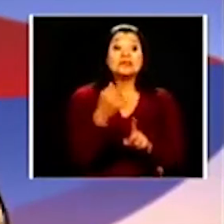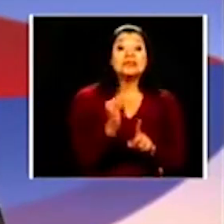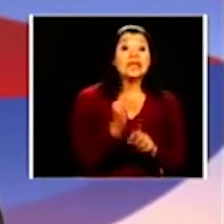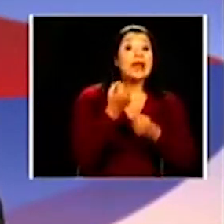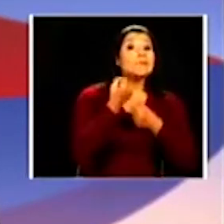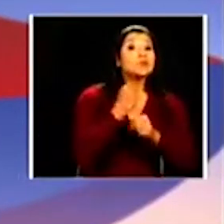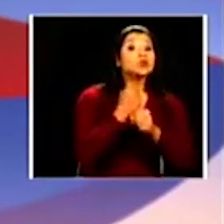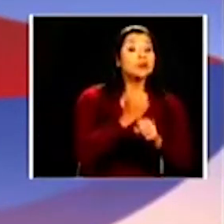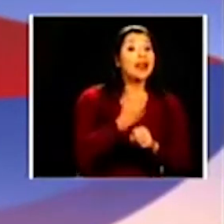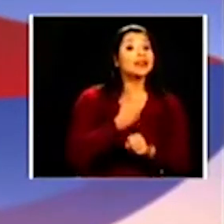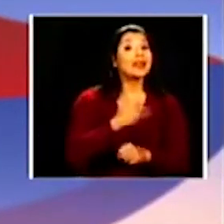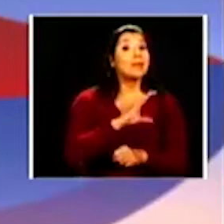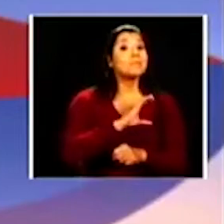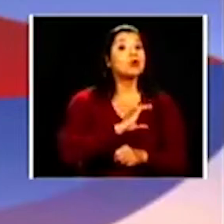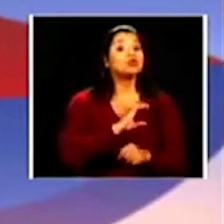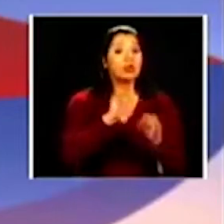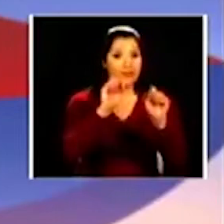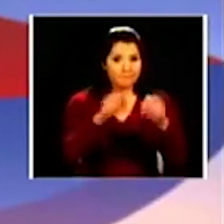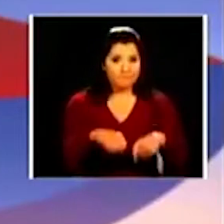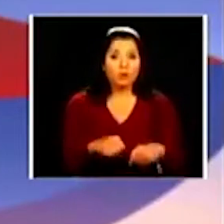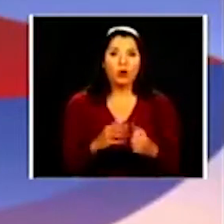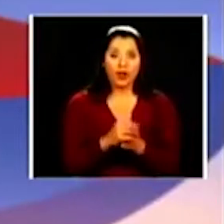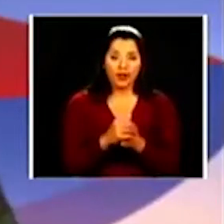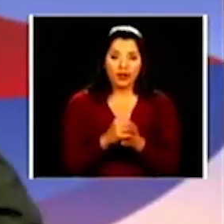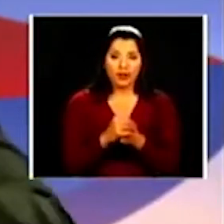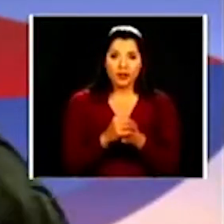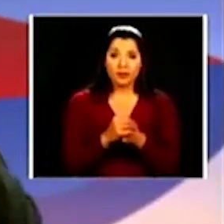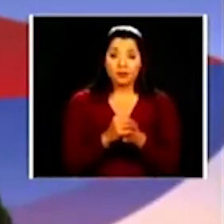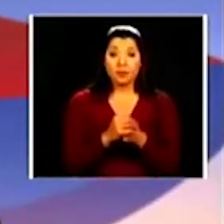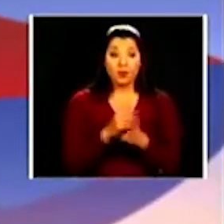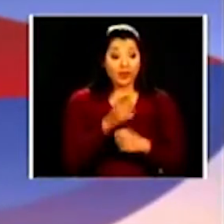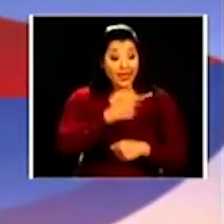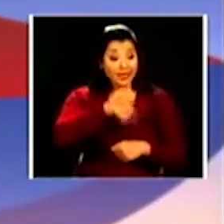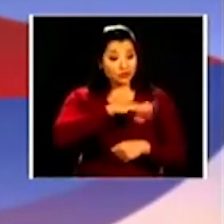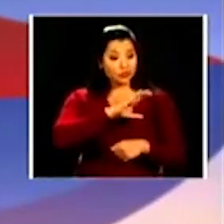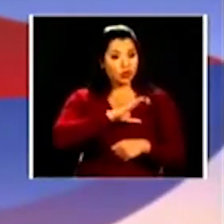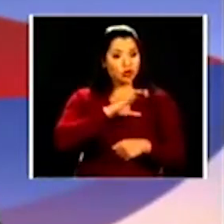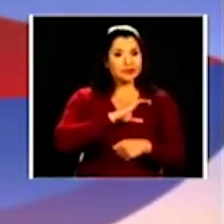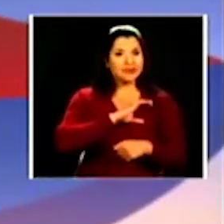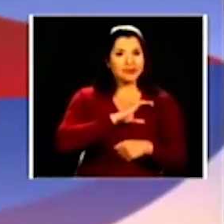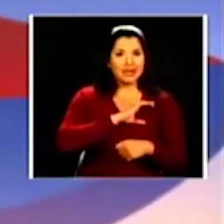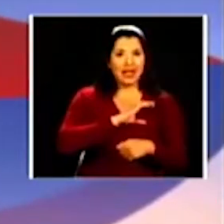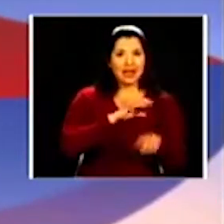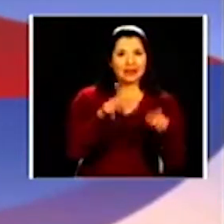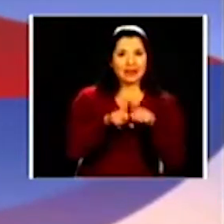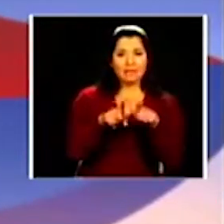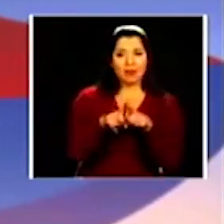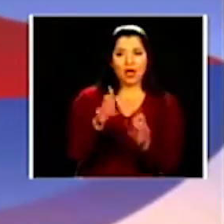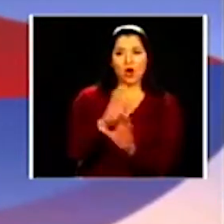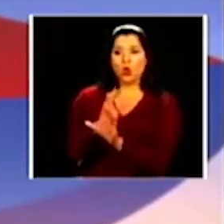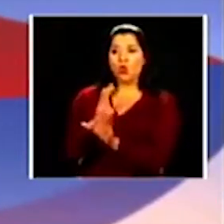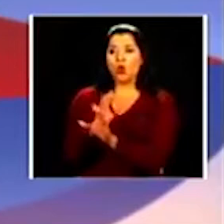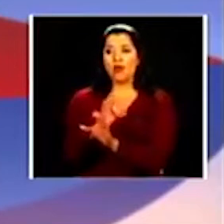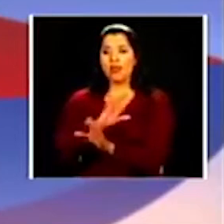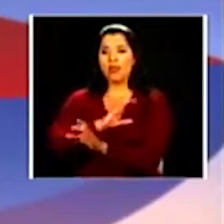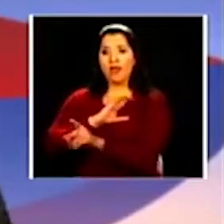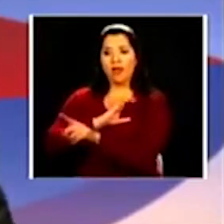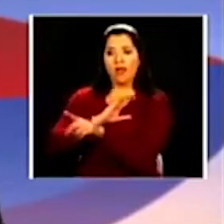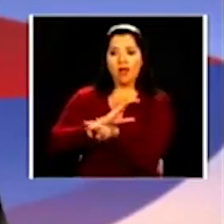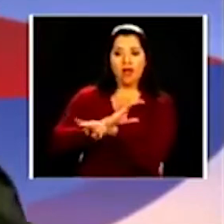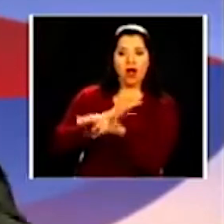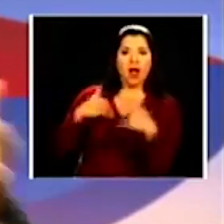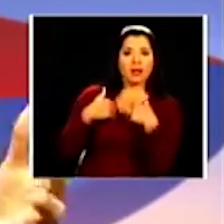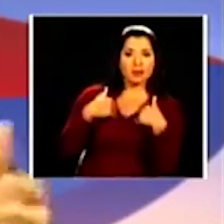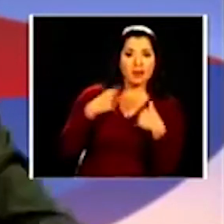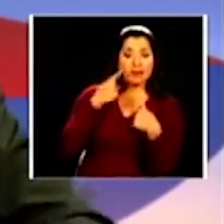generar también el trabajo desde este cuerpo policial como una especie de policía animal que esté también al tanto de que se cumpla la